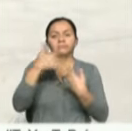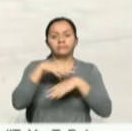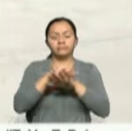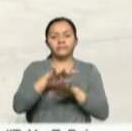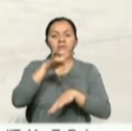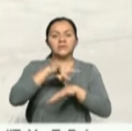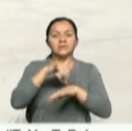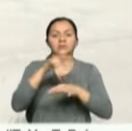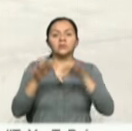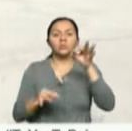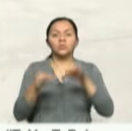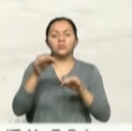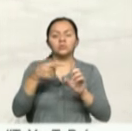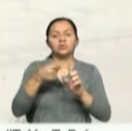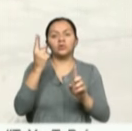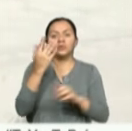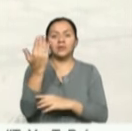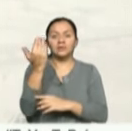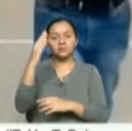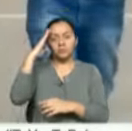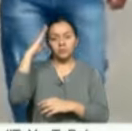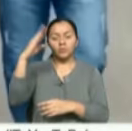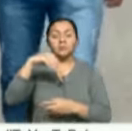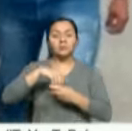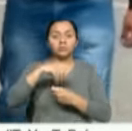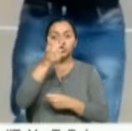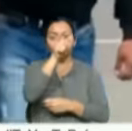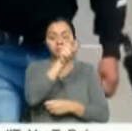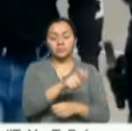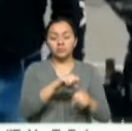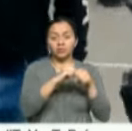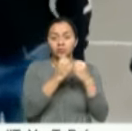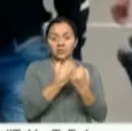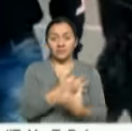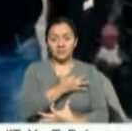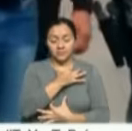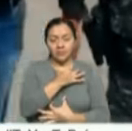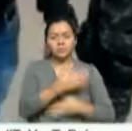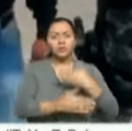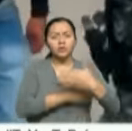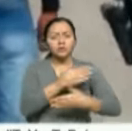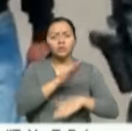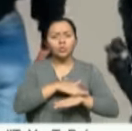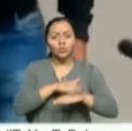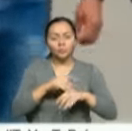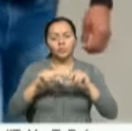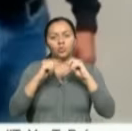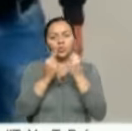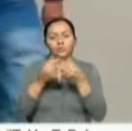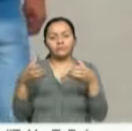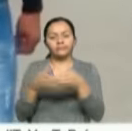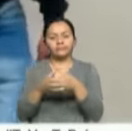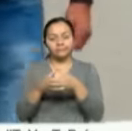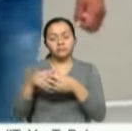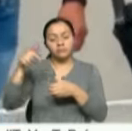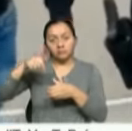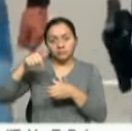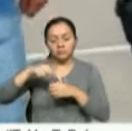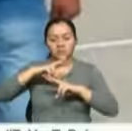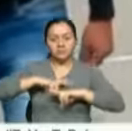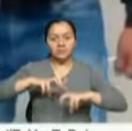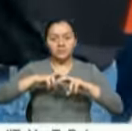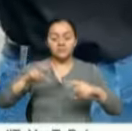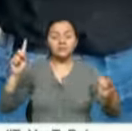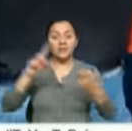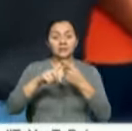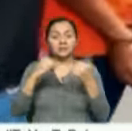audiencia de juicio en contra de 15 policías y una civil, procesados por delincuencia organizada en el caso Estrella Dorada. En esta